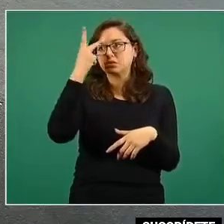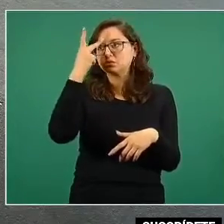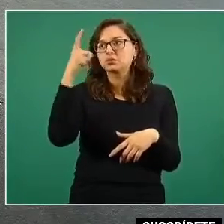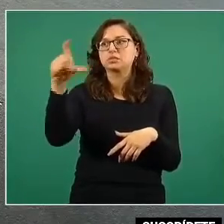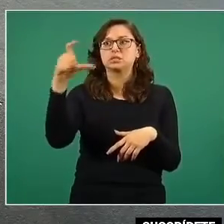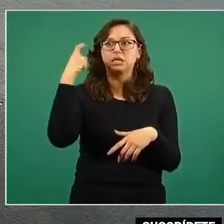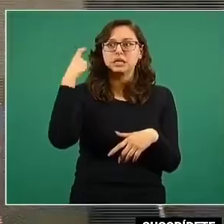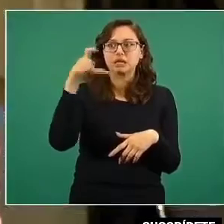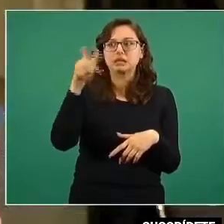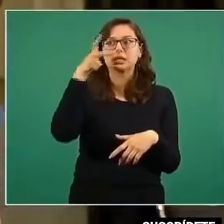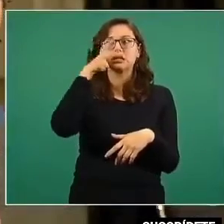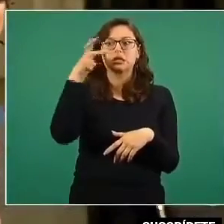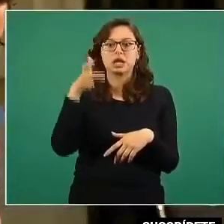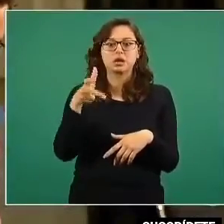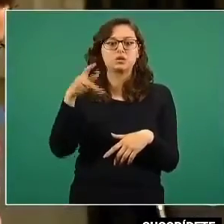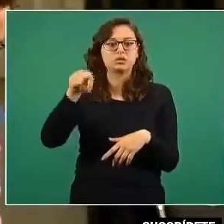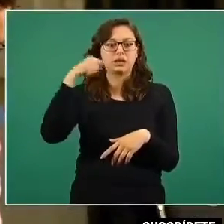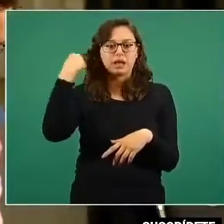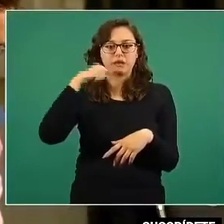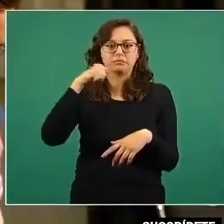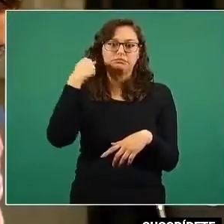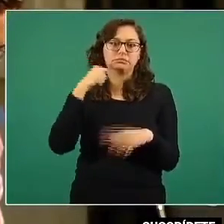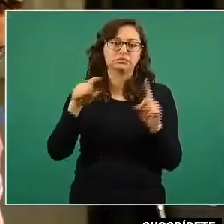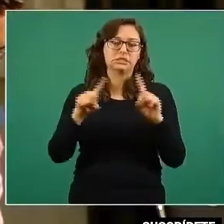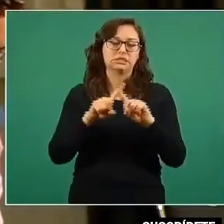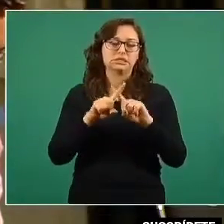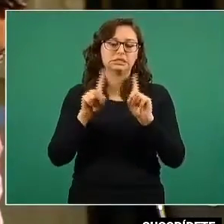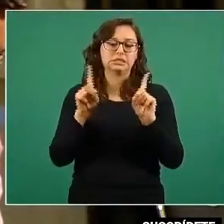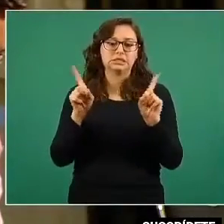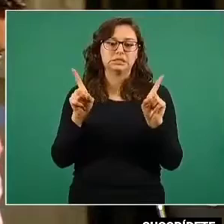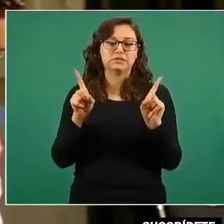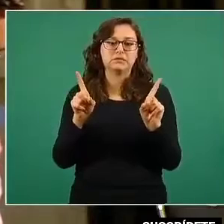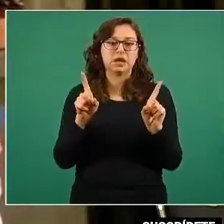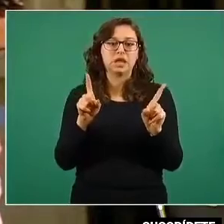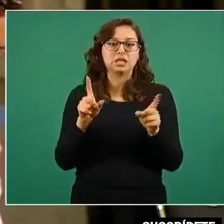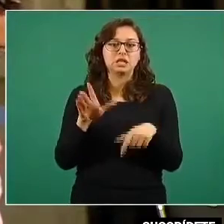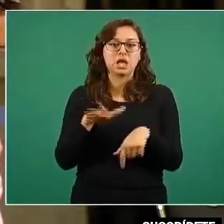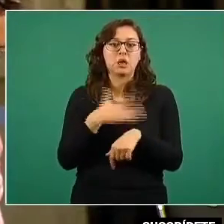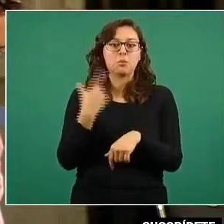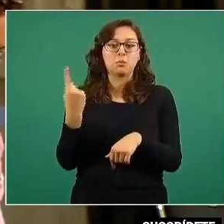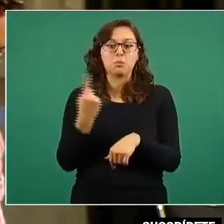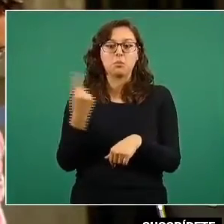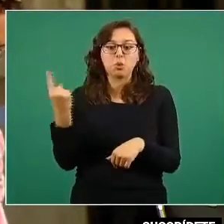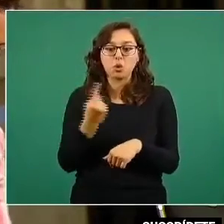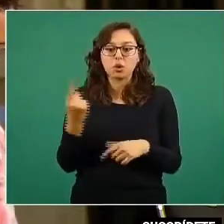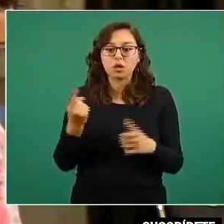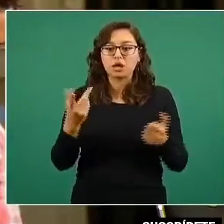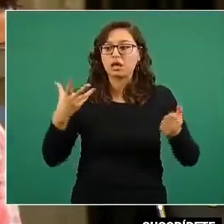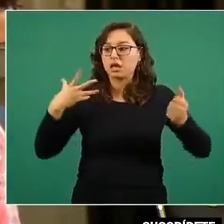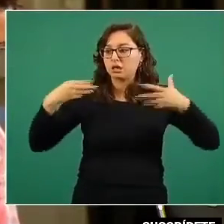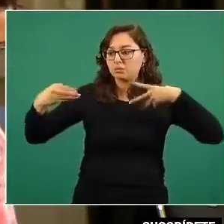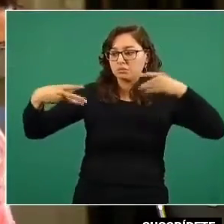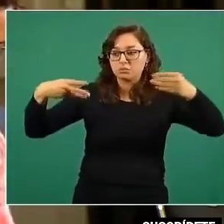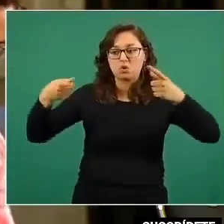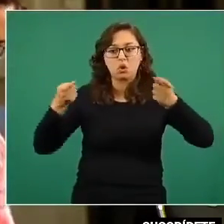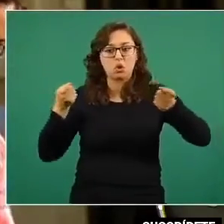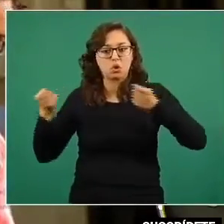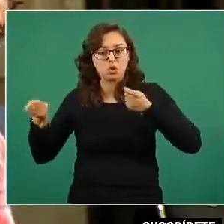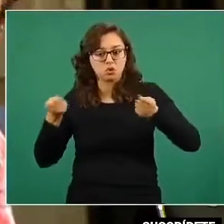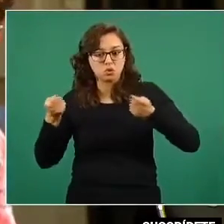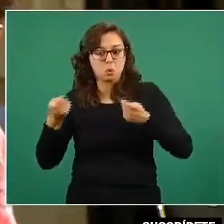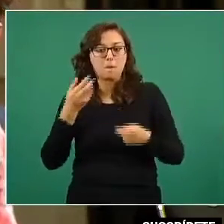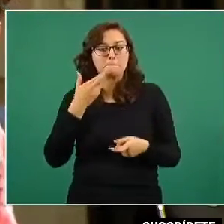incluso Tabasco o Chiapas, que han dado pues un buen manejo del control de la epidemia, ¿no? De la